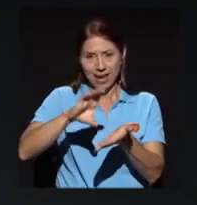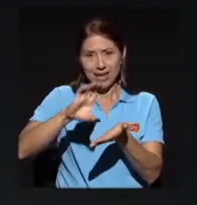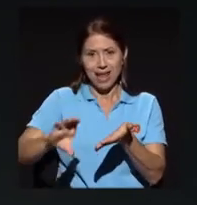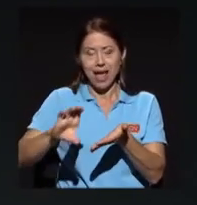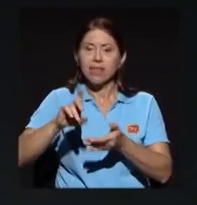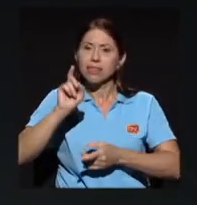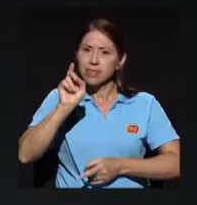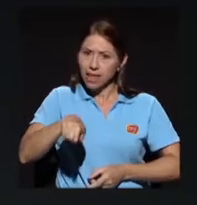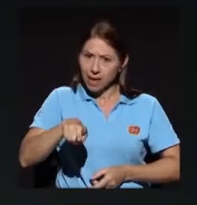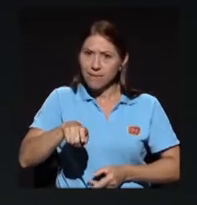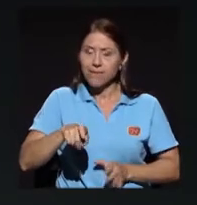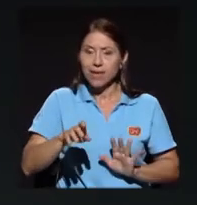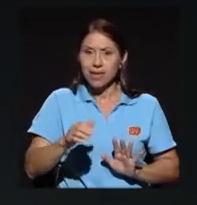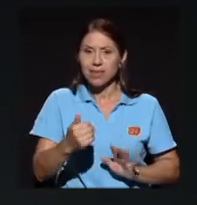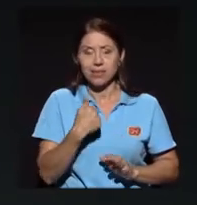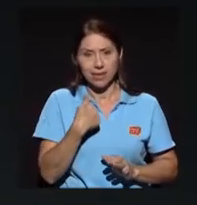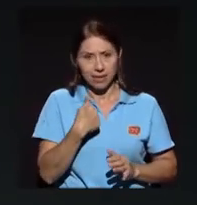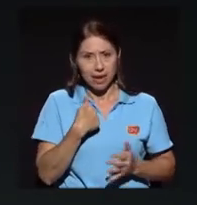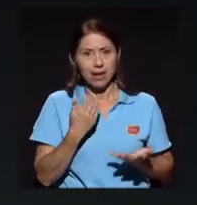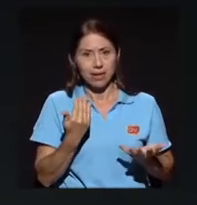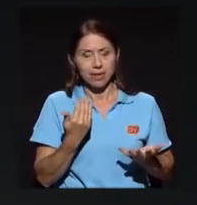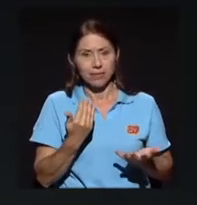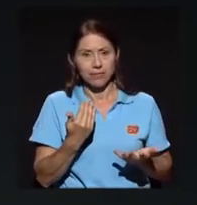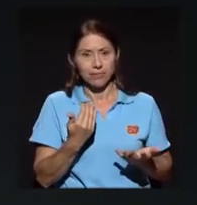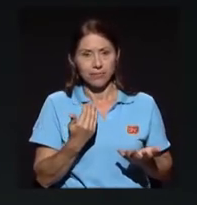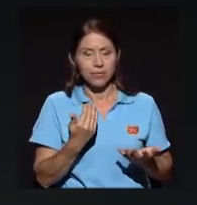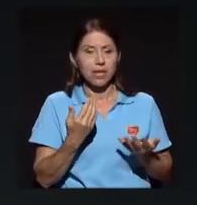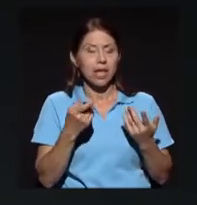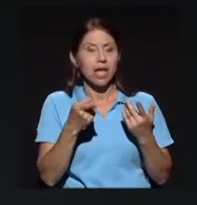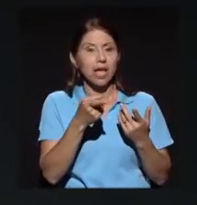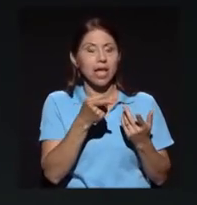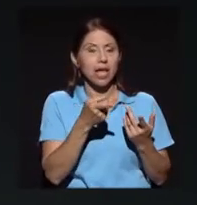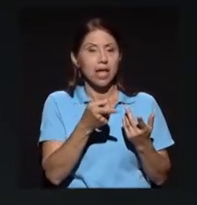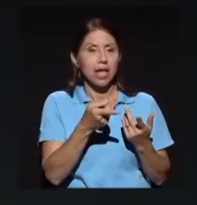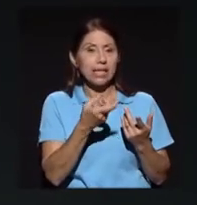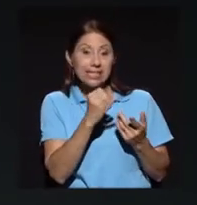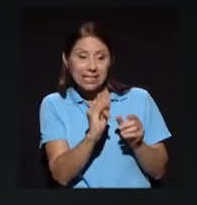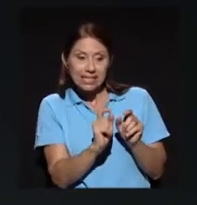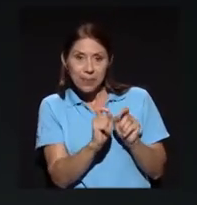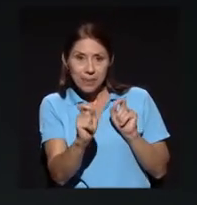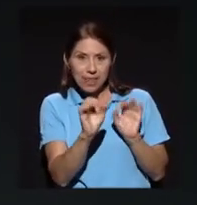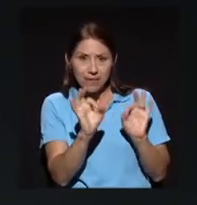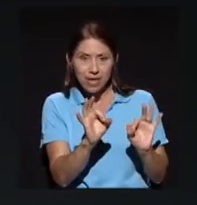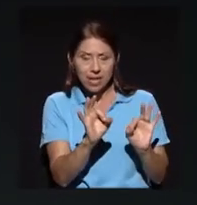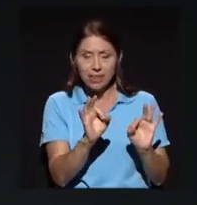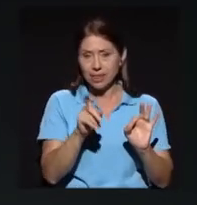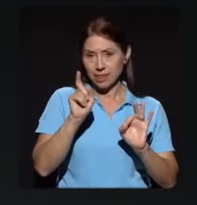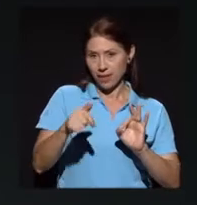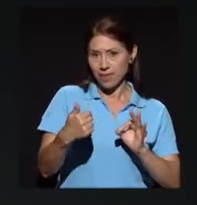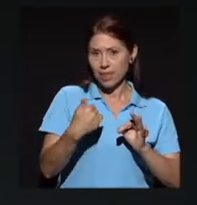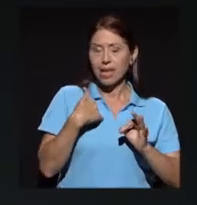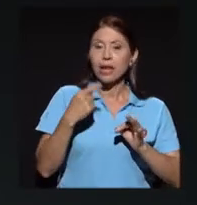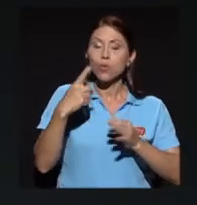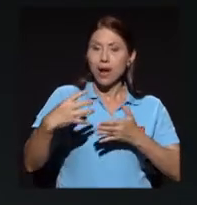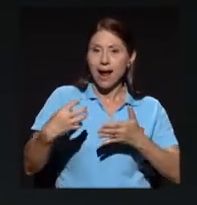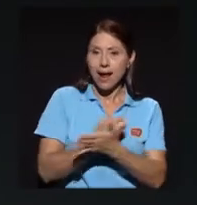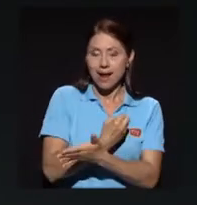debe tener, si se mide bien, pero ese tema no lo vamos a conversar, una rentabilidad mayor